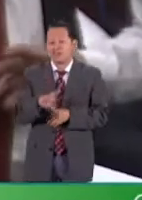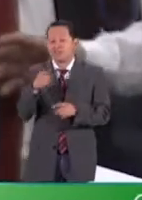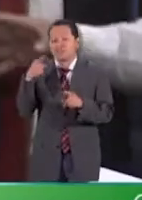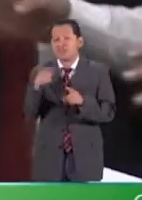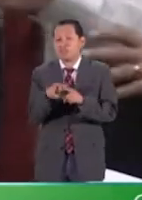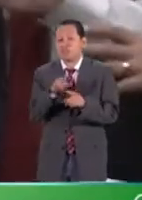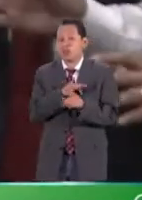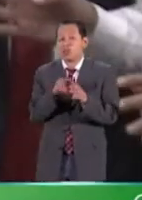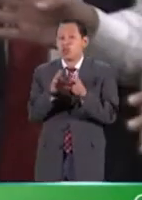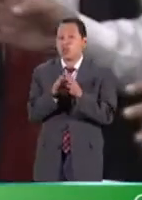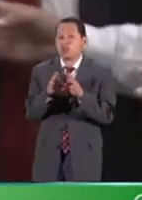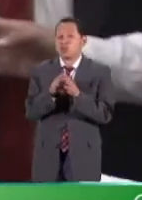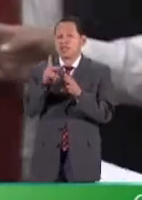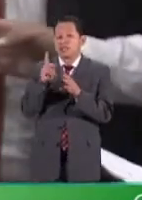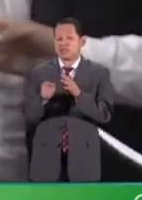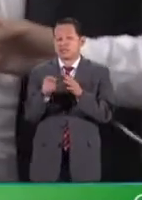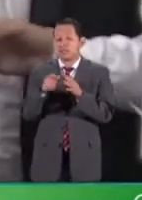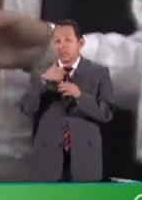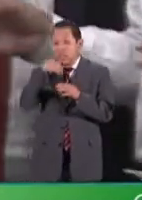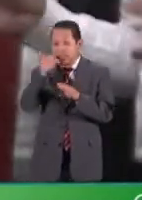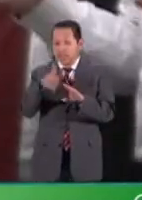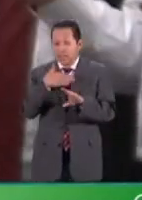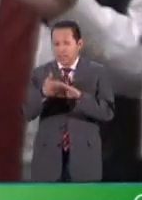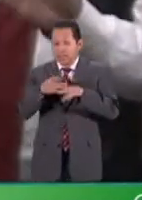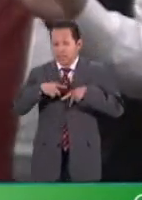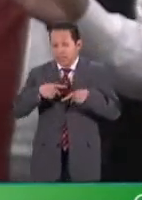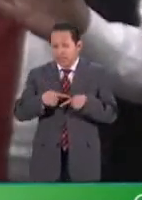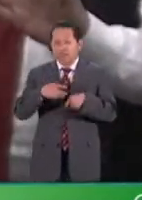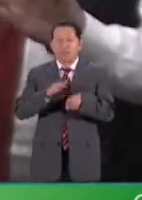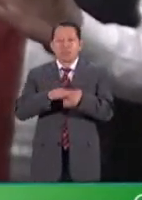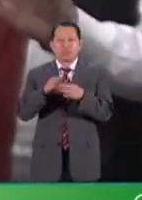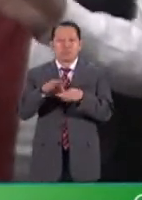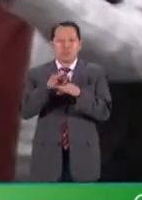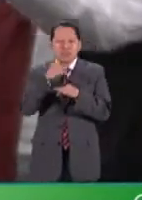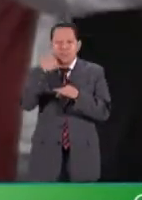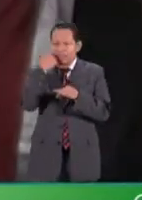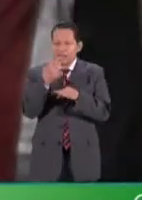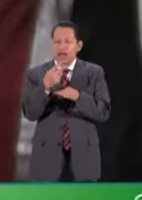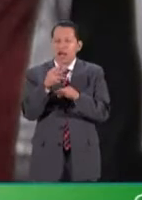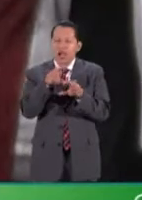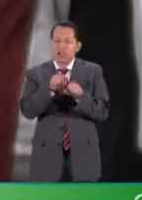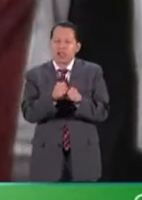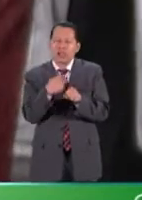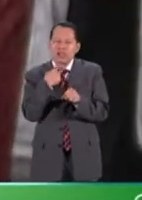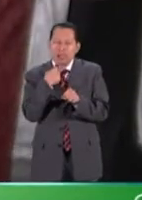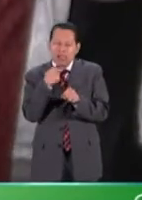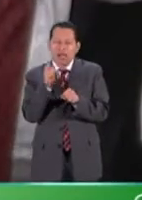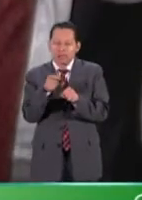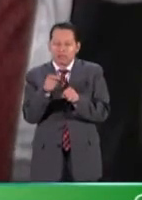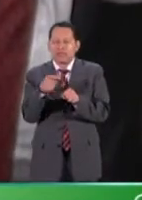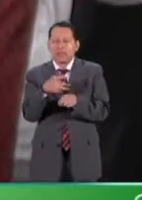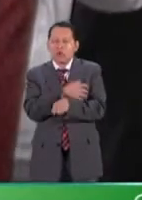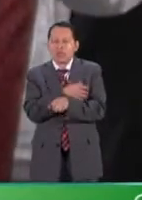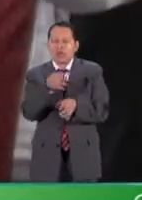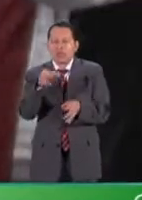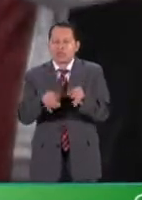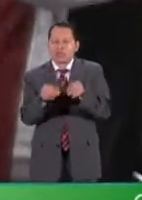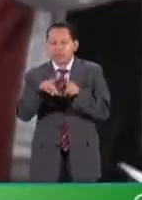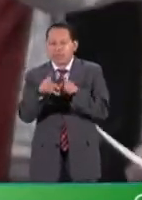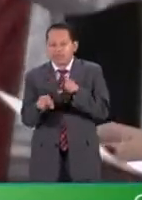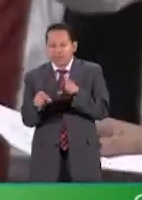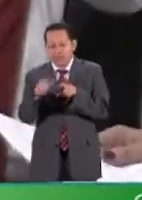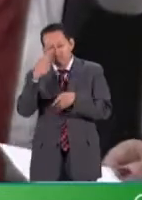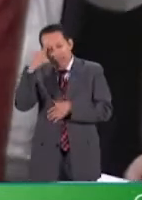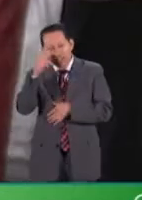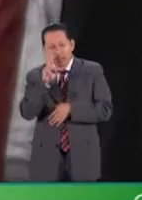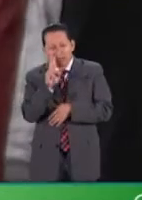es purgar, es debilitar y sobre todo capturar a todos los poderes judiciales del país. Es fácil ver